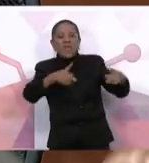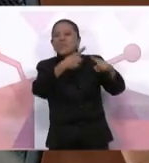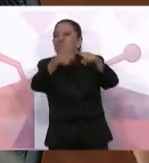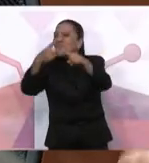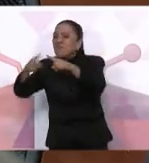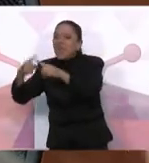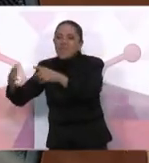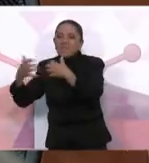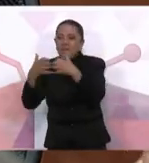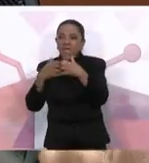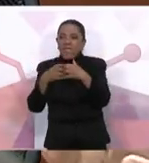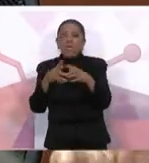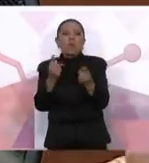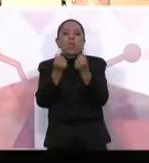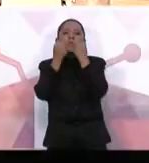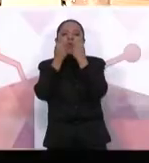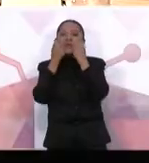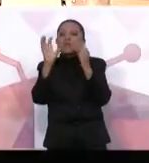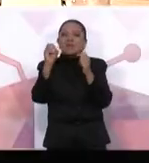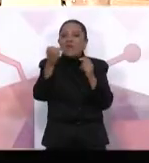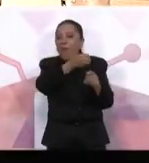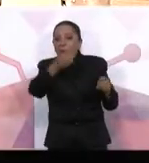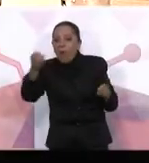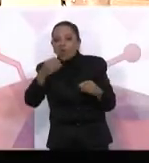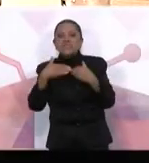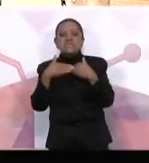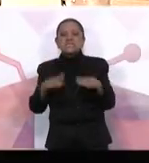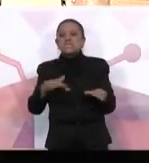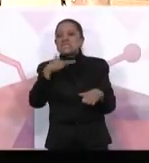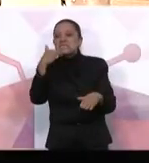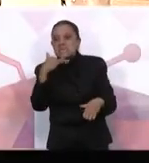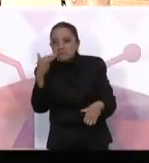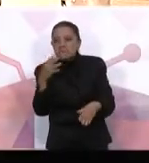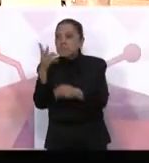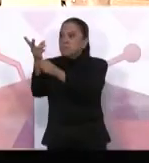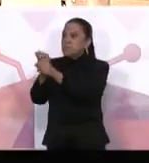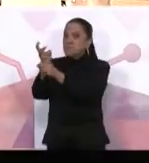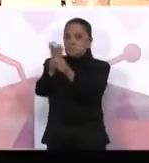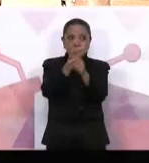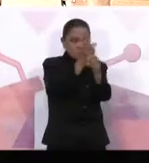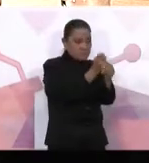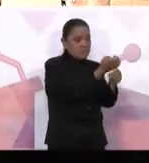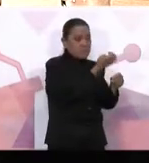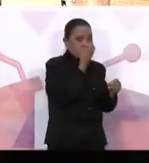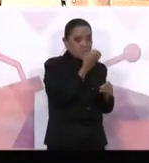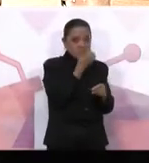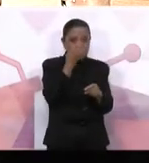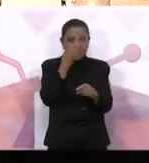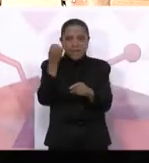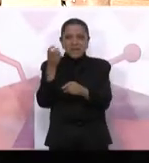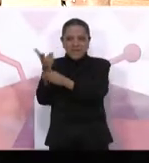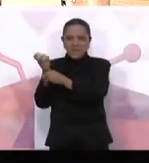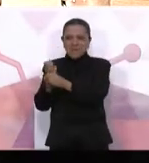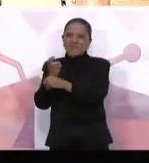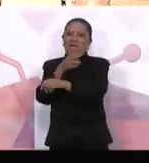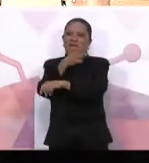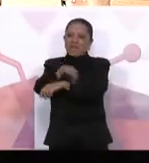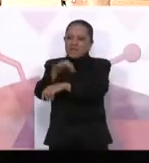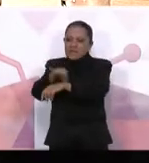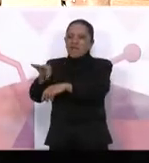con orden sin corrupción invitamos a los colegios que la ley nos obliga a hacerlo a las organizaciones para poder generar